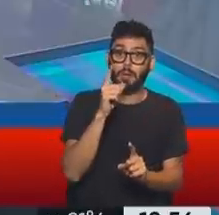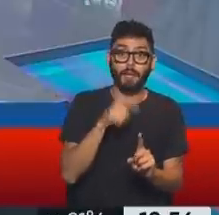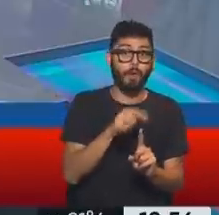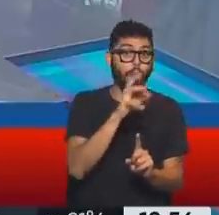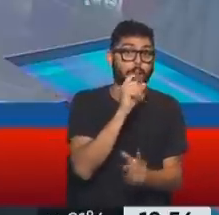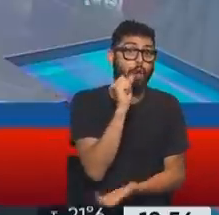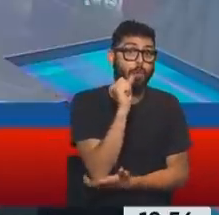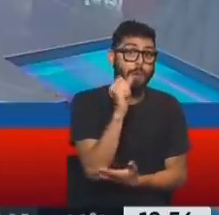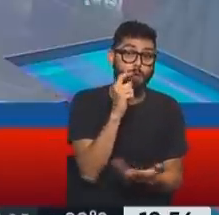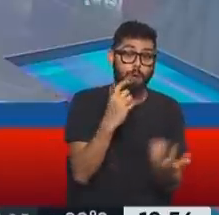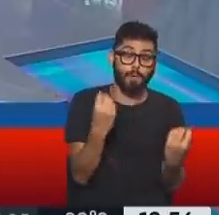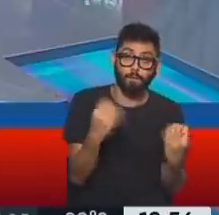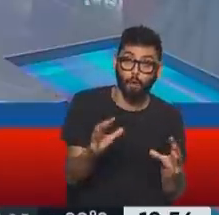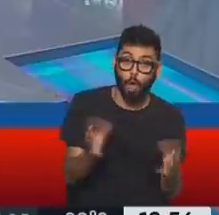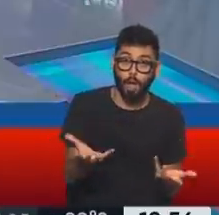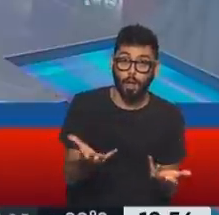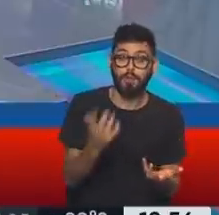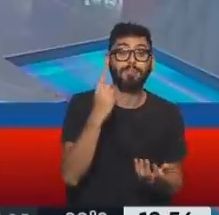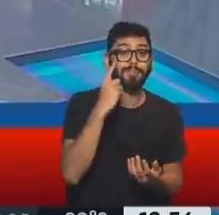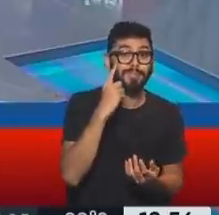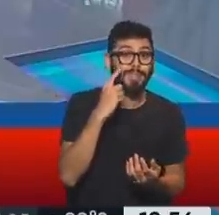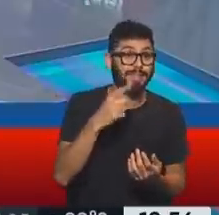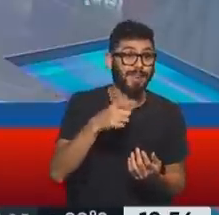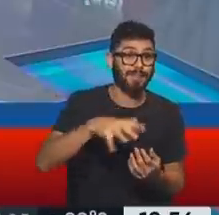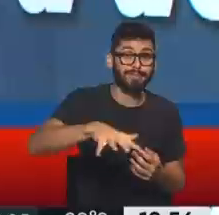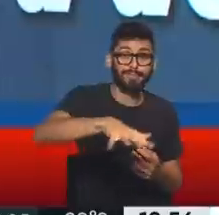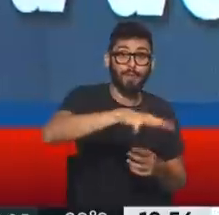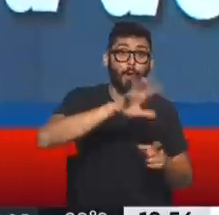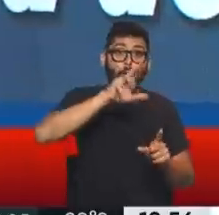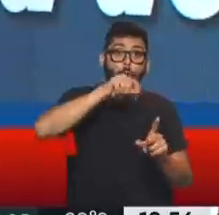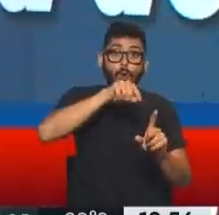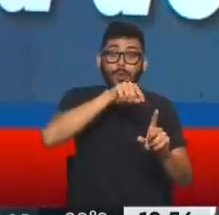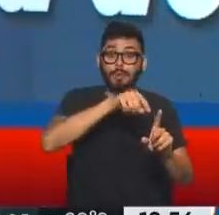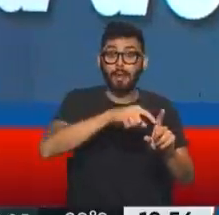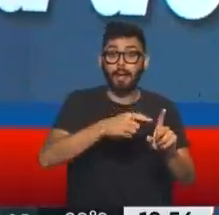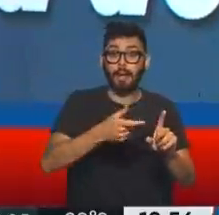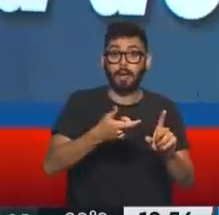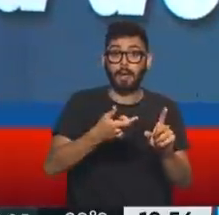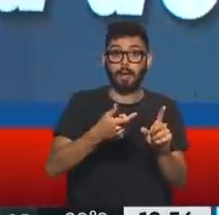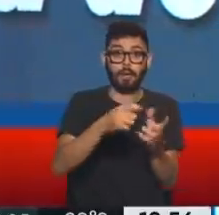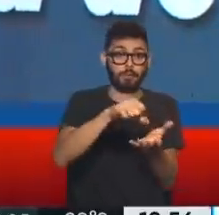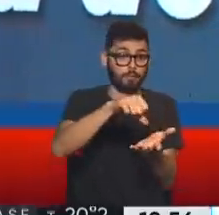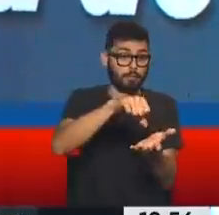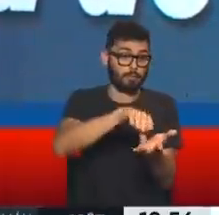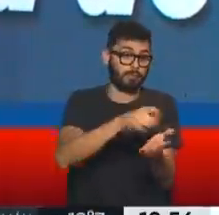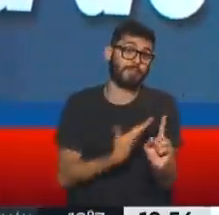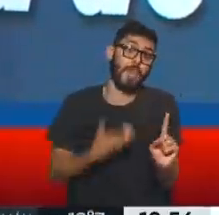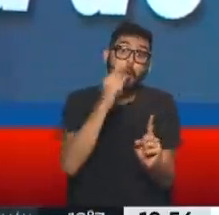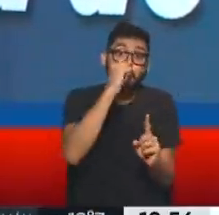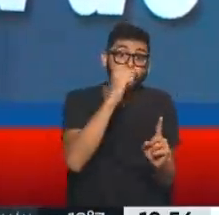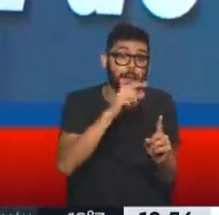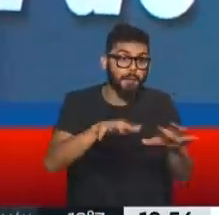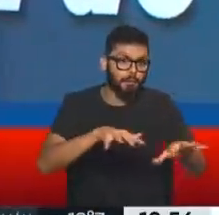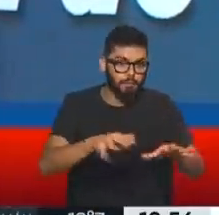rusa porque como debe estar todo como desee el panorama interno dentro del país que lidera vladimir putin porque